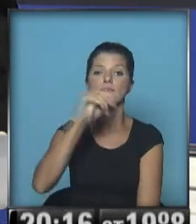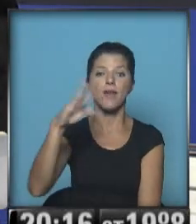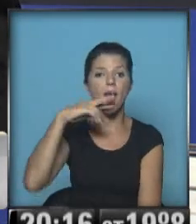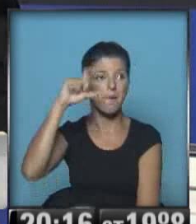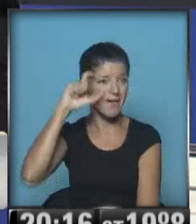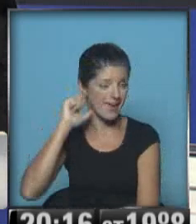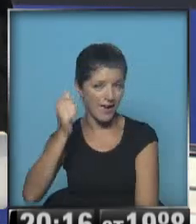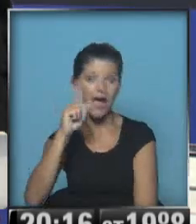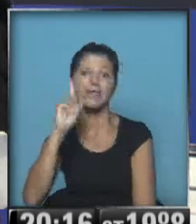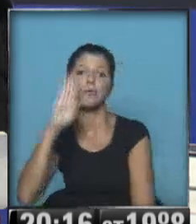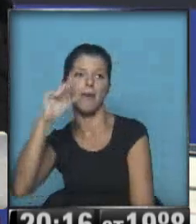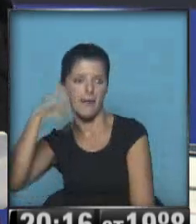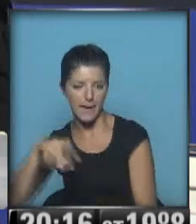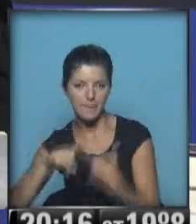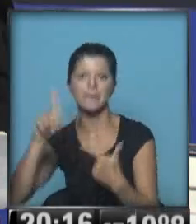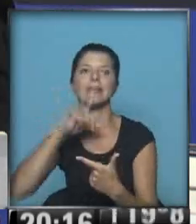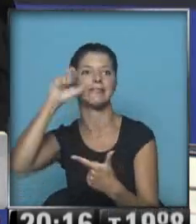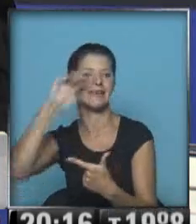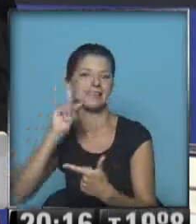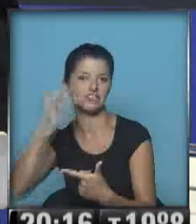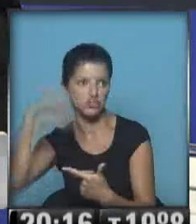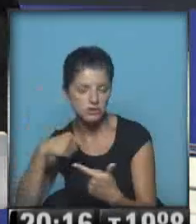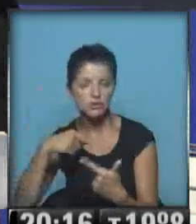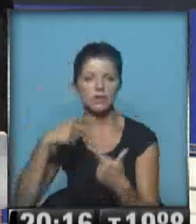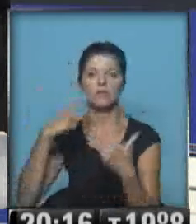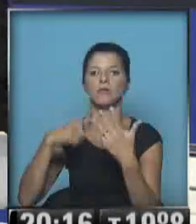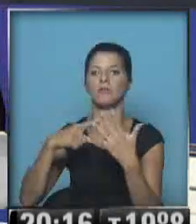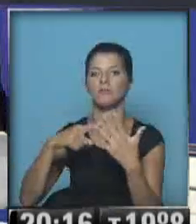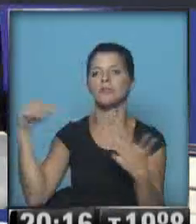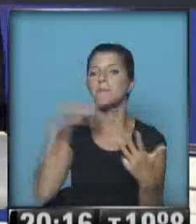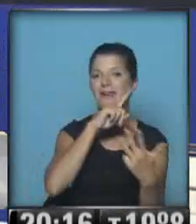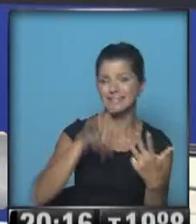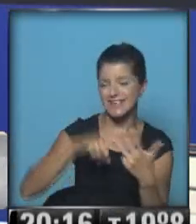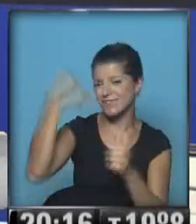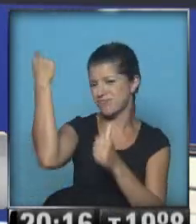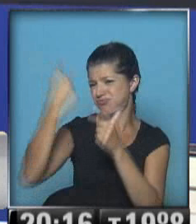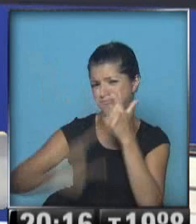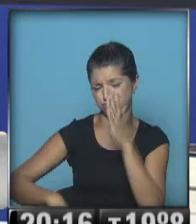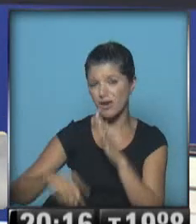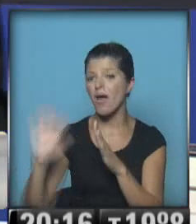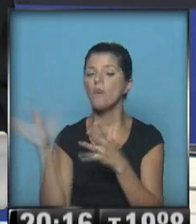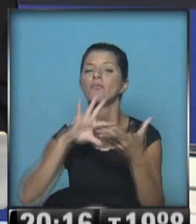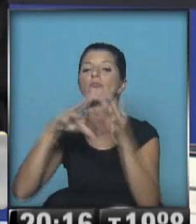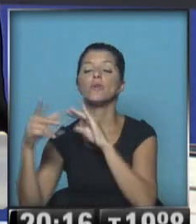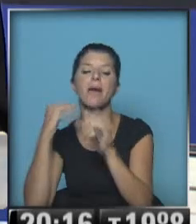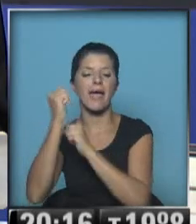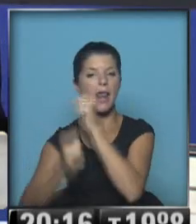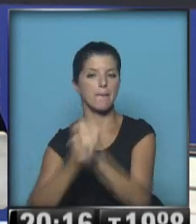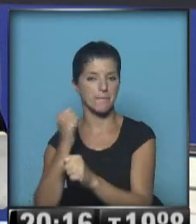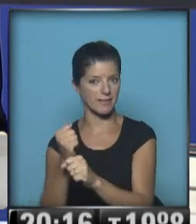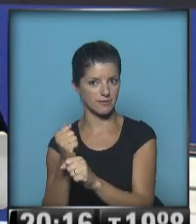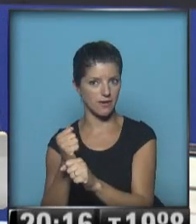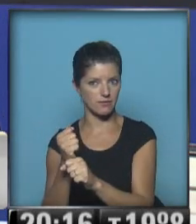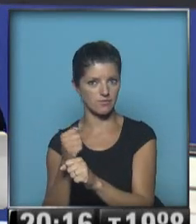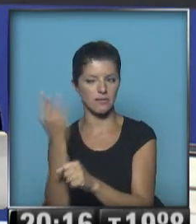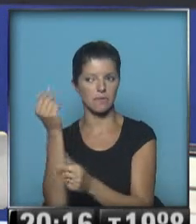shibor lo hacía techint eh Ford mercedesbenz en fin o sea había formas en que las empresas bajaban